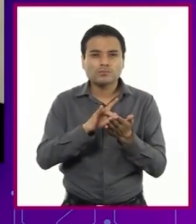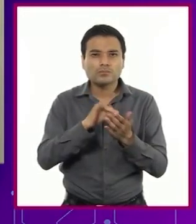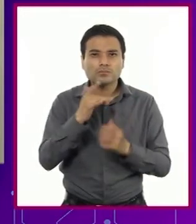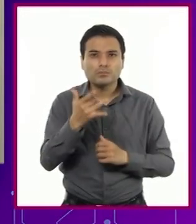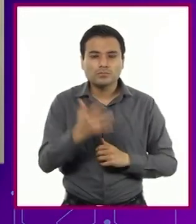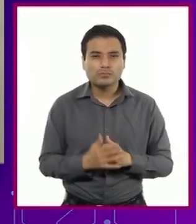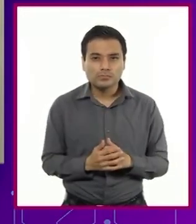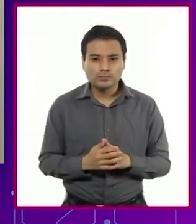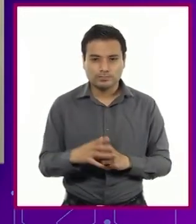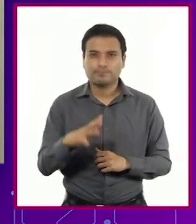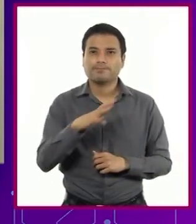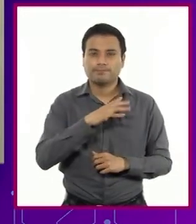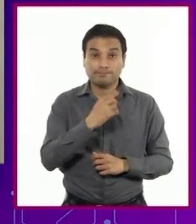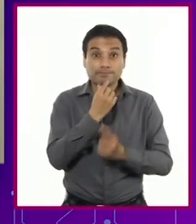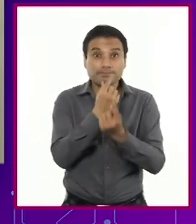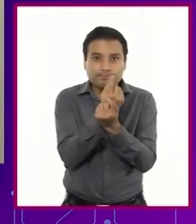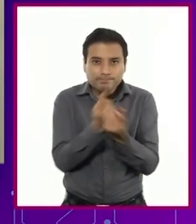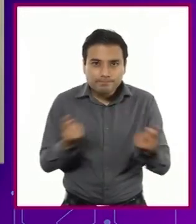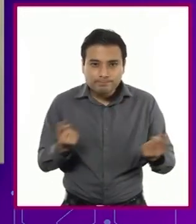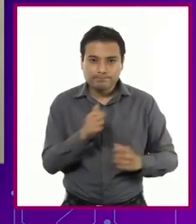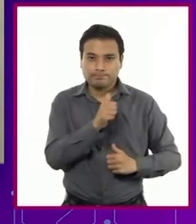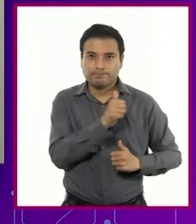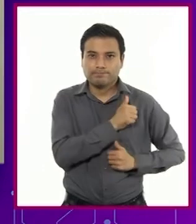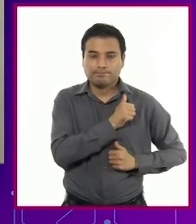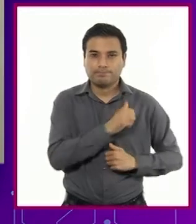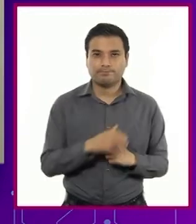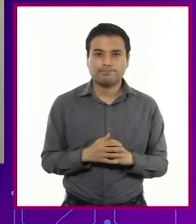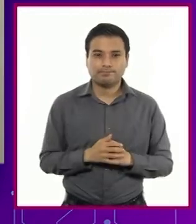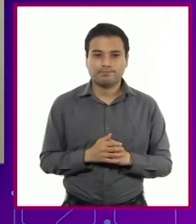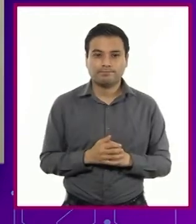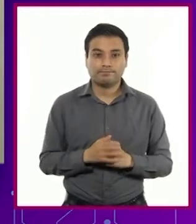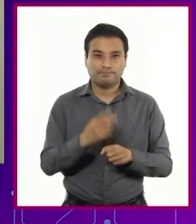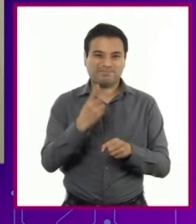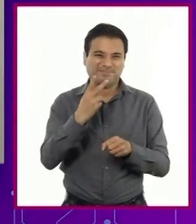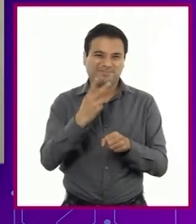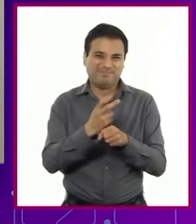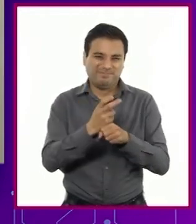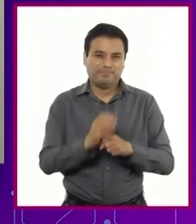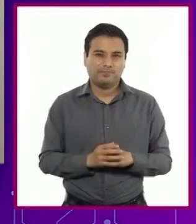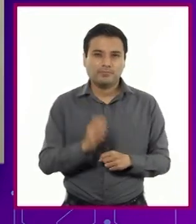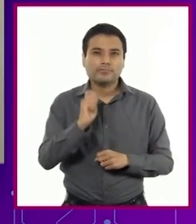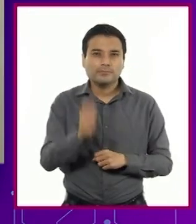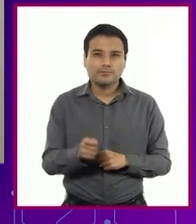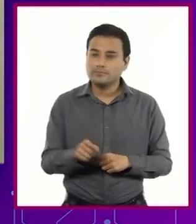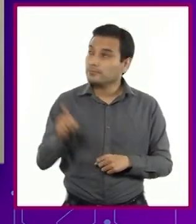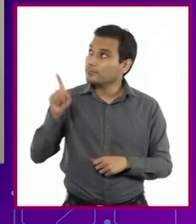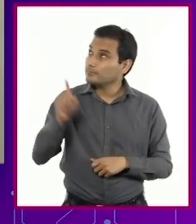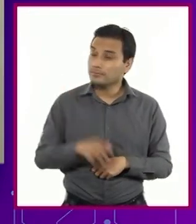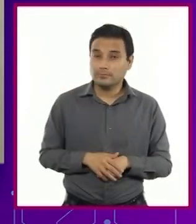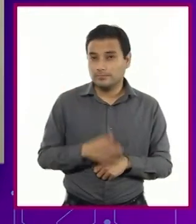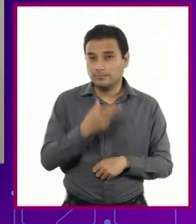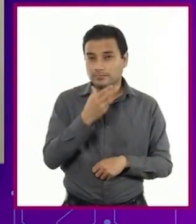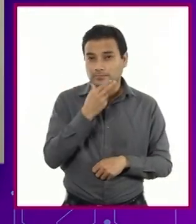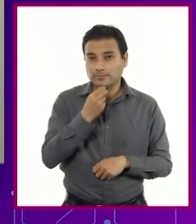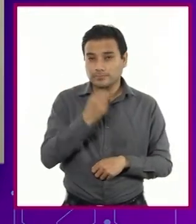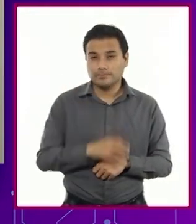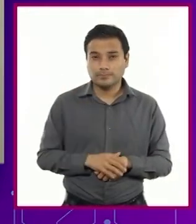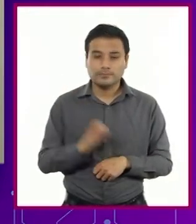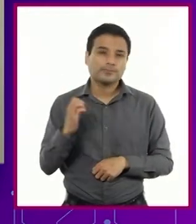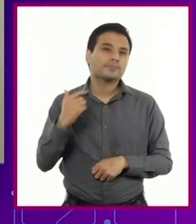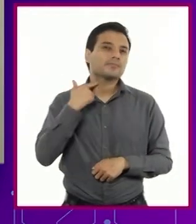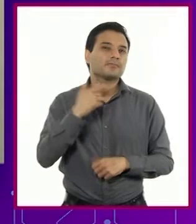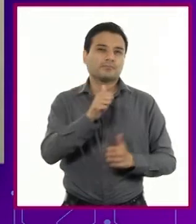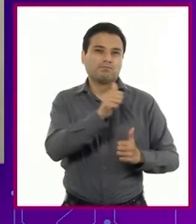la existencia de niños soldado. En el segundo caso, el procesado fue Dominic Ongwen, excomandante